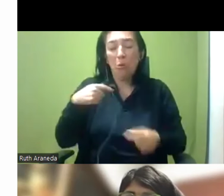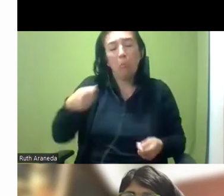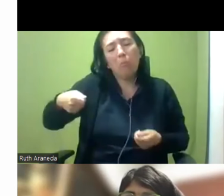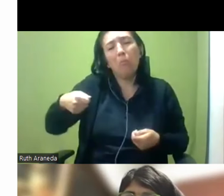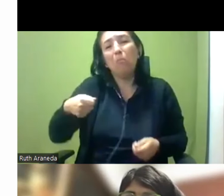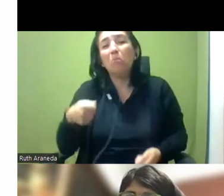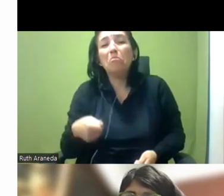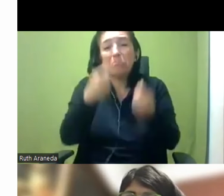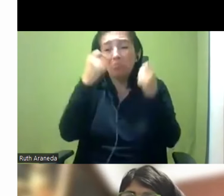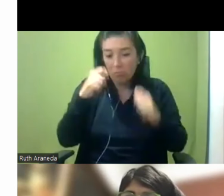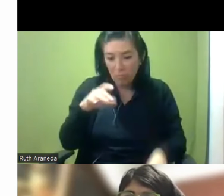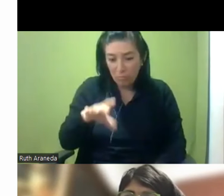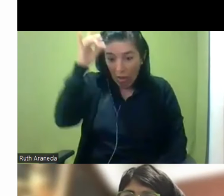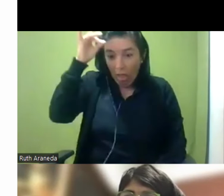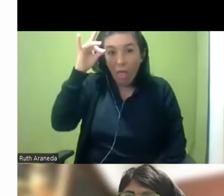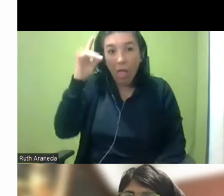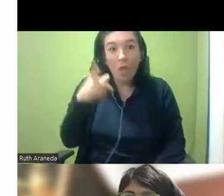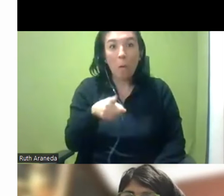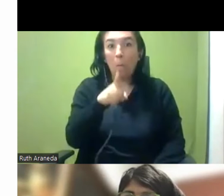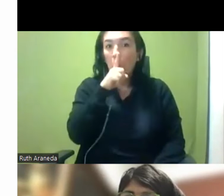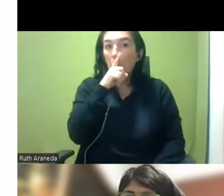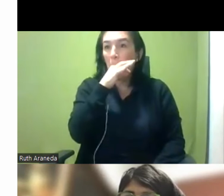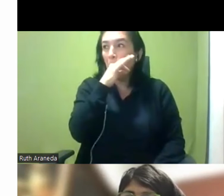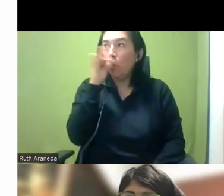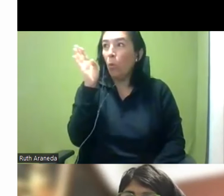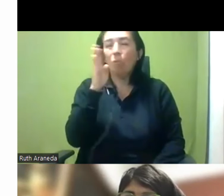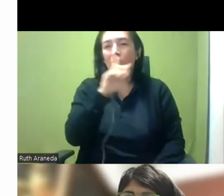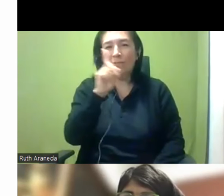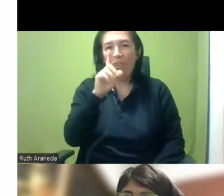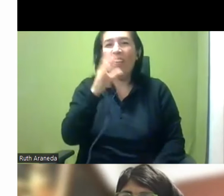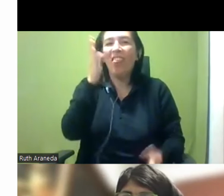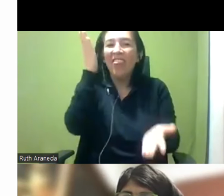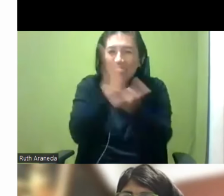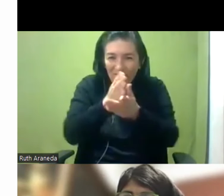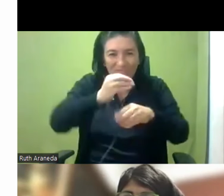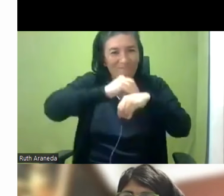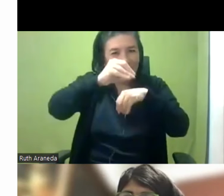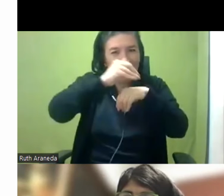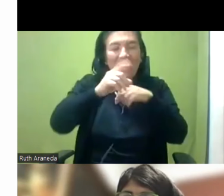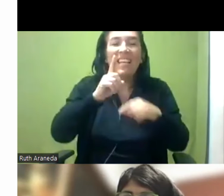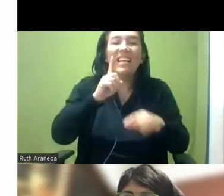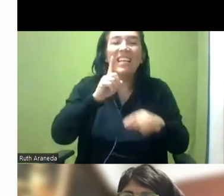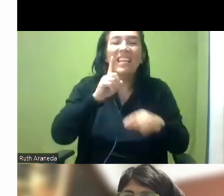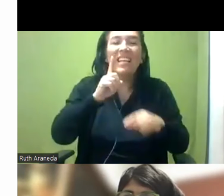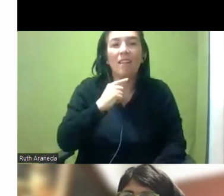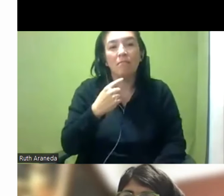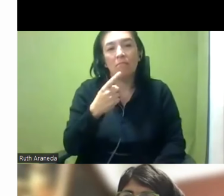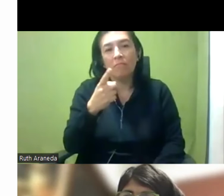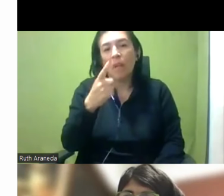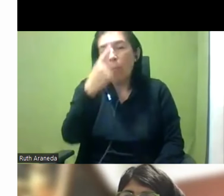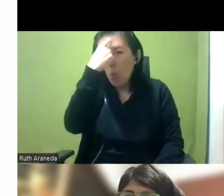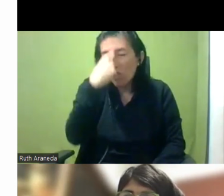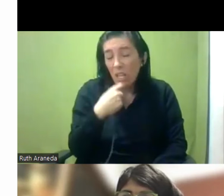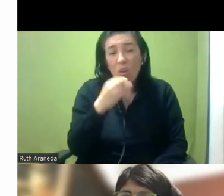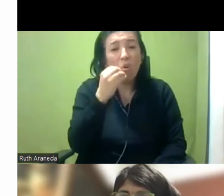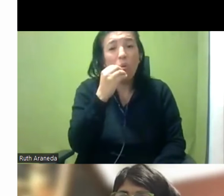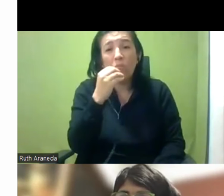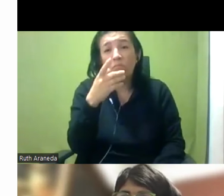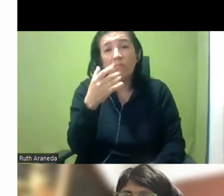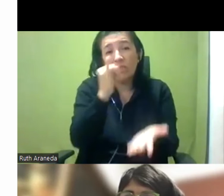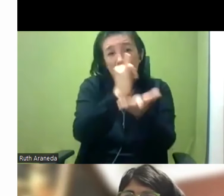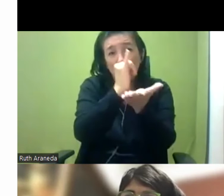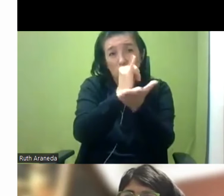son dar cuenta al Consejo de Monumentos Nacionales o al museo que se tenga más cercano, pero